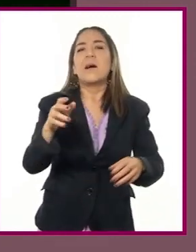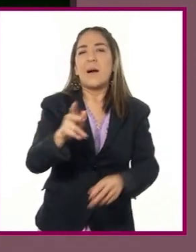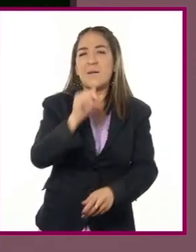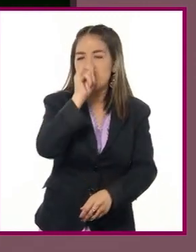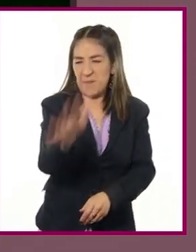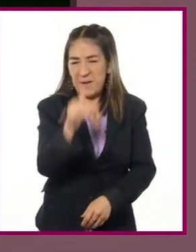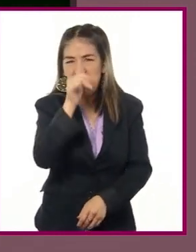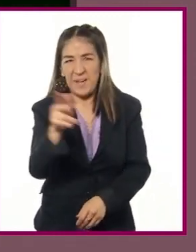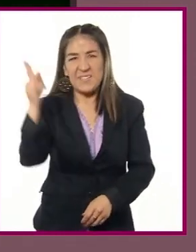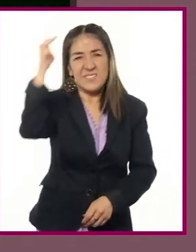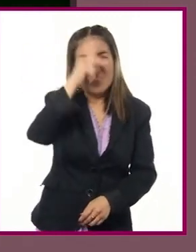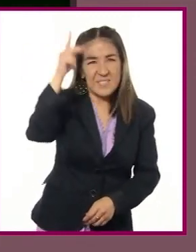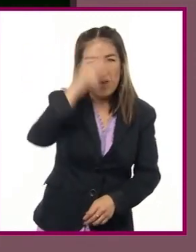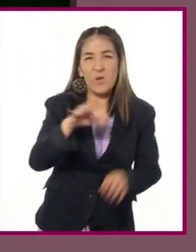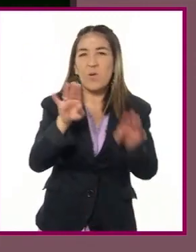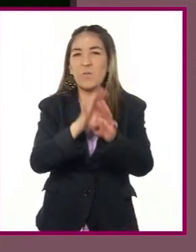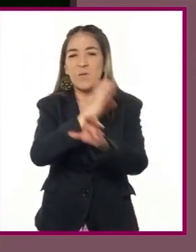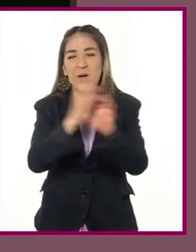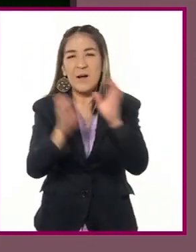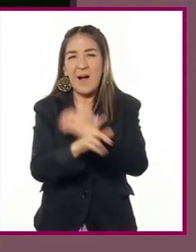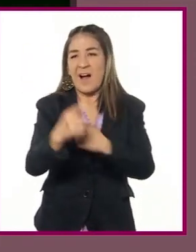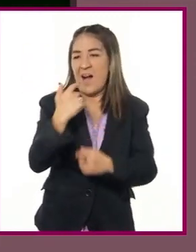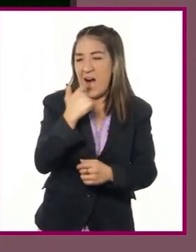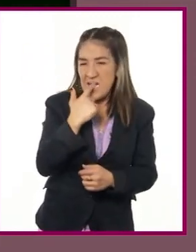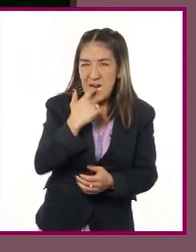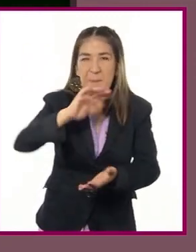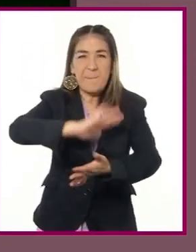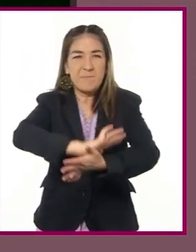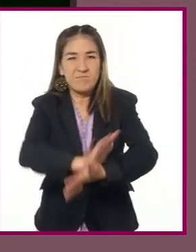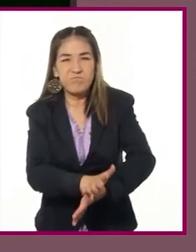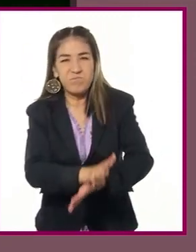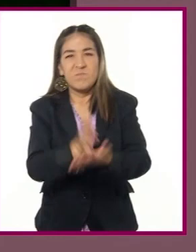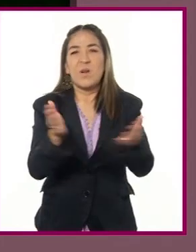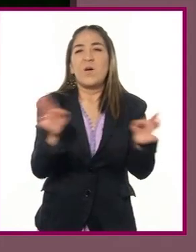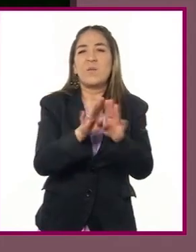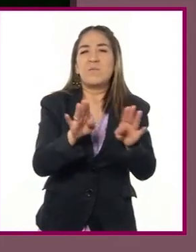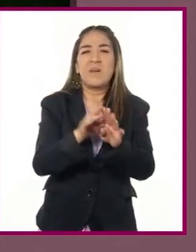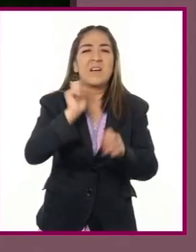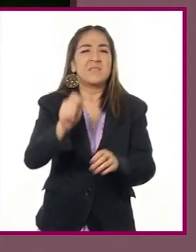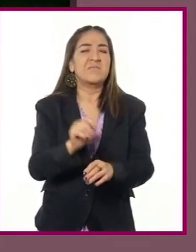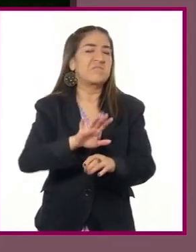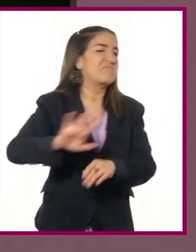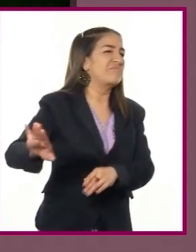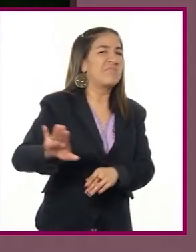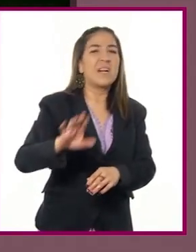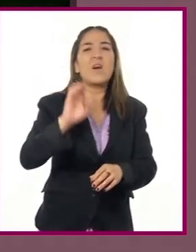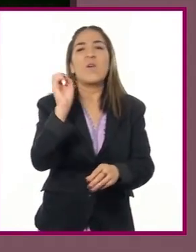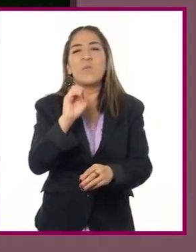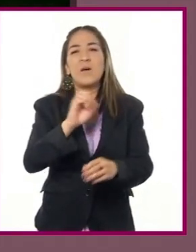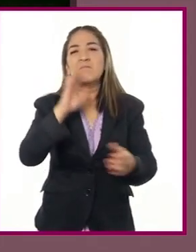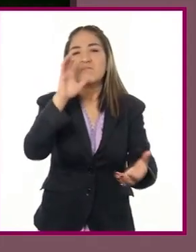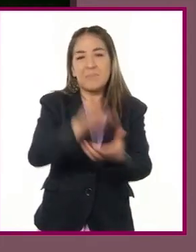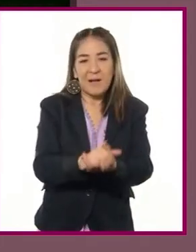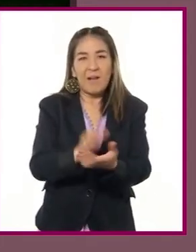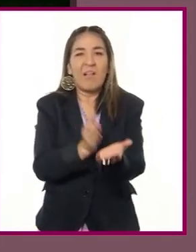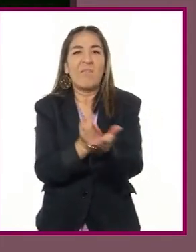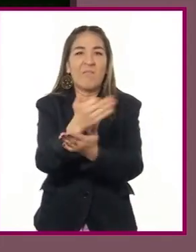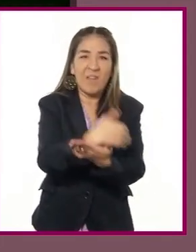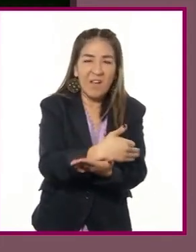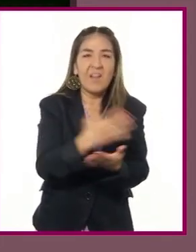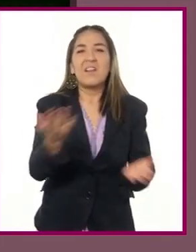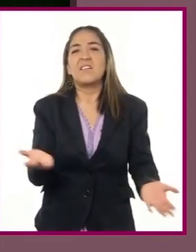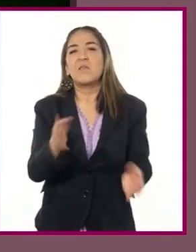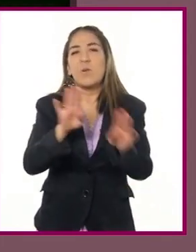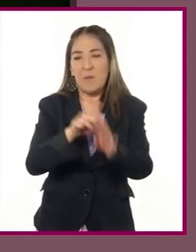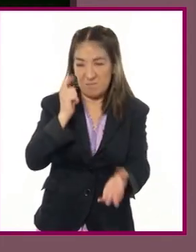que consiste en insultos, celos, humillaciones, indiferencia, infidelidad, amenazas y